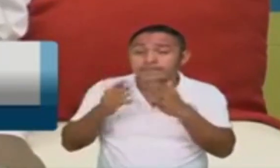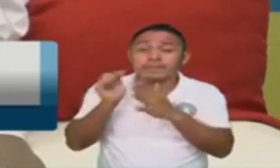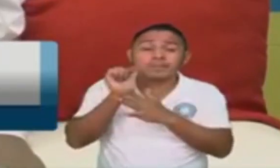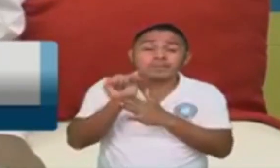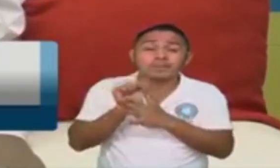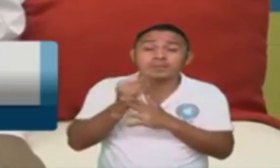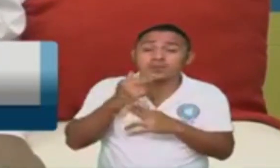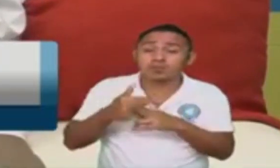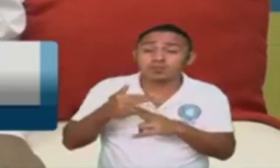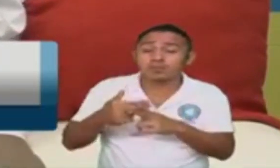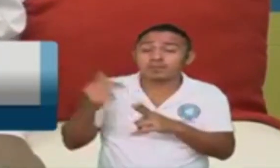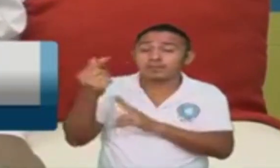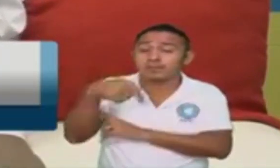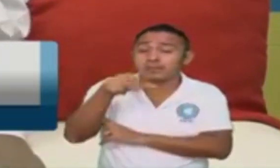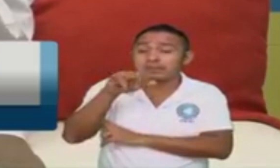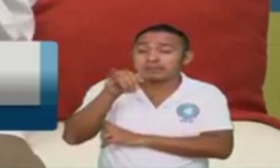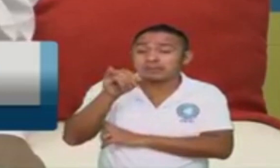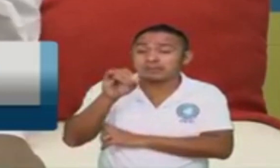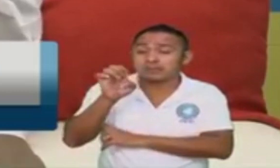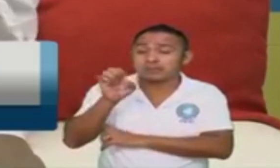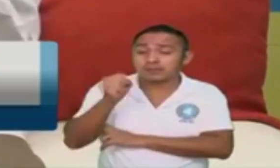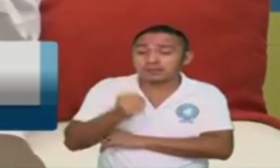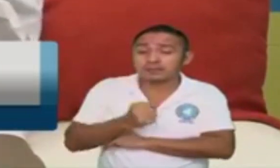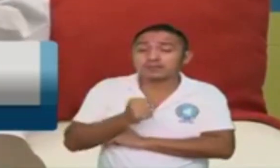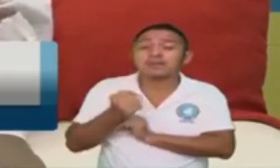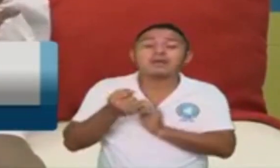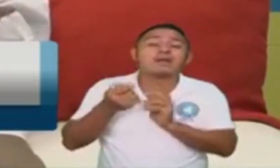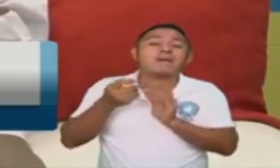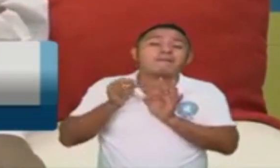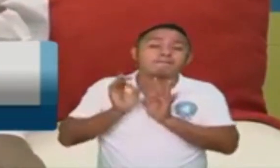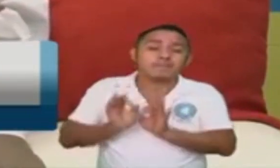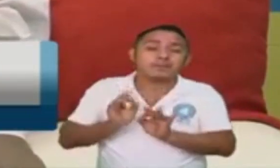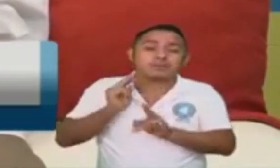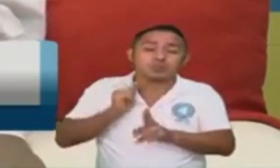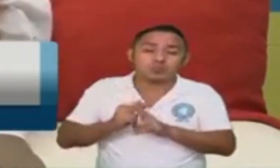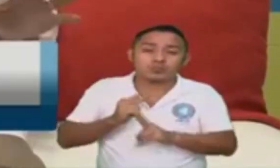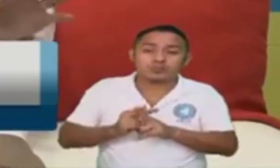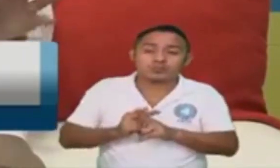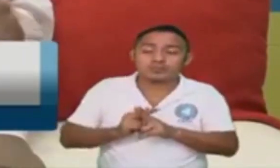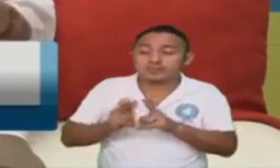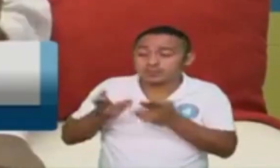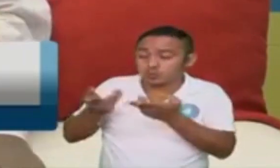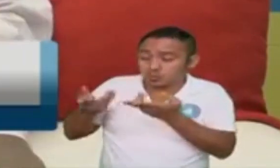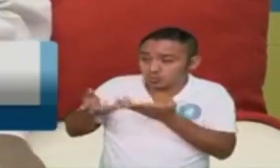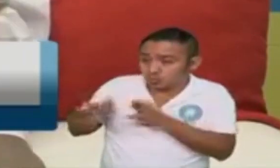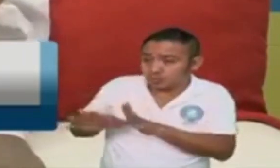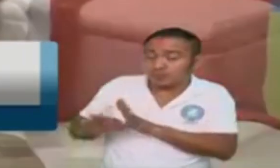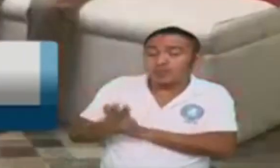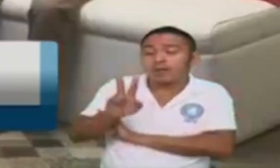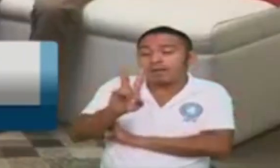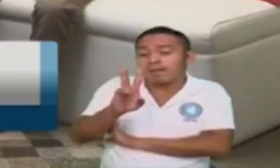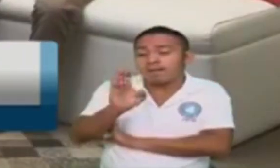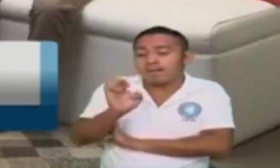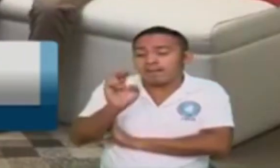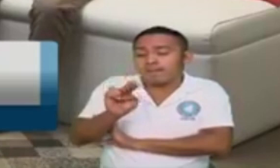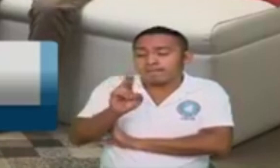nódulo quístico. Generalmente, pues, eso se describen como normales, o sea, benignos, con un porcentaje. La persona que no